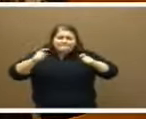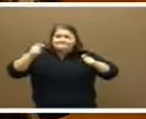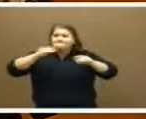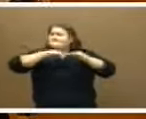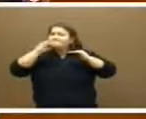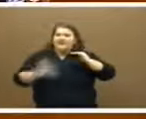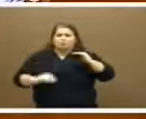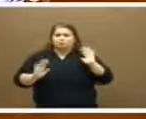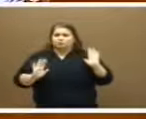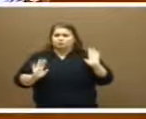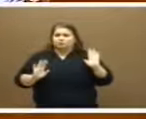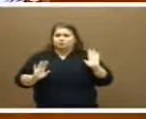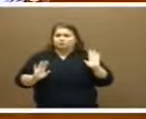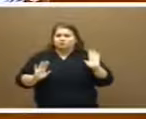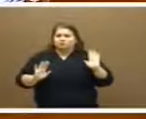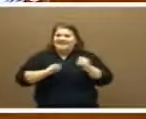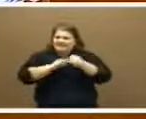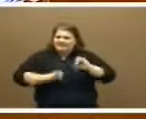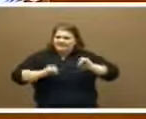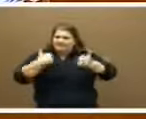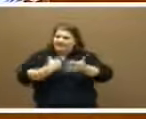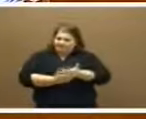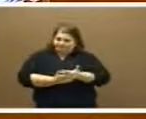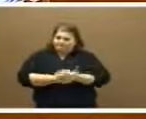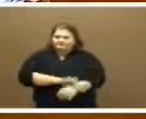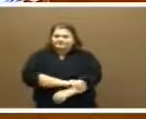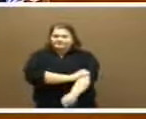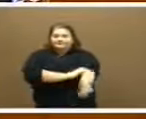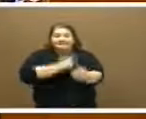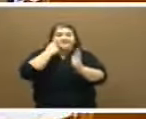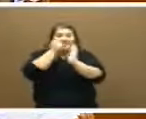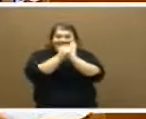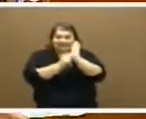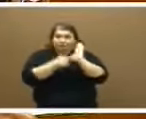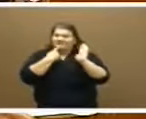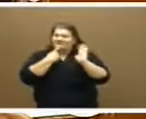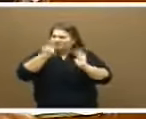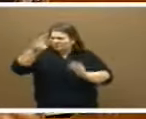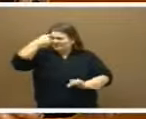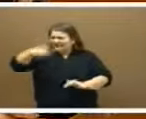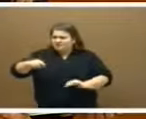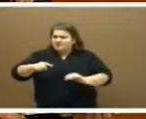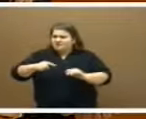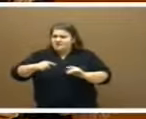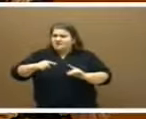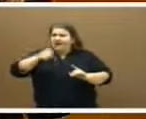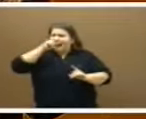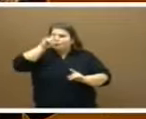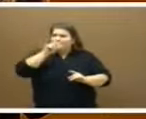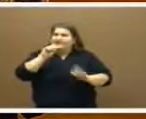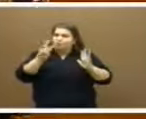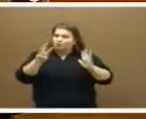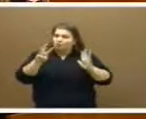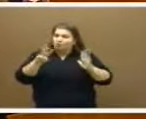crisis. Y atendiendo a estos datos, ¿sabe usted cuál fue la subida interanual en